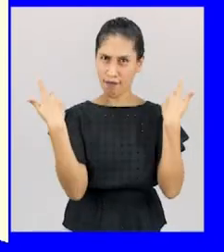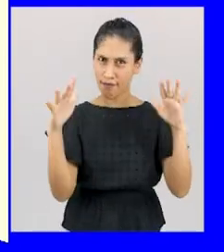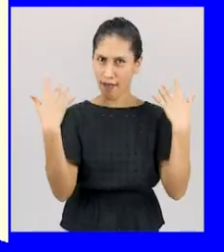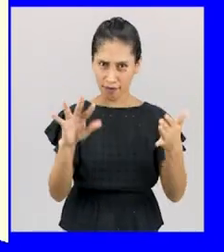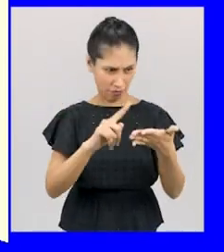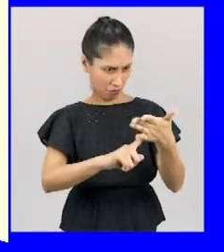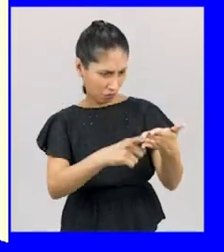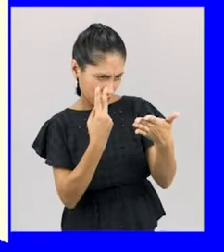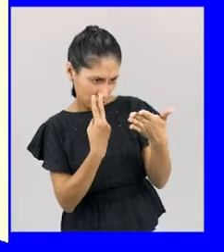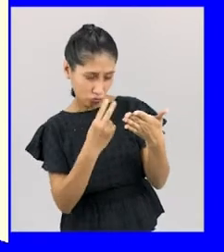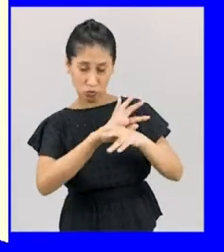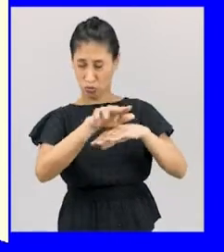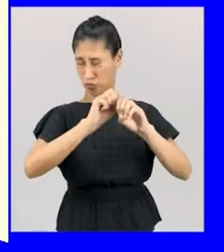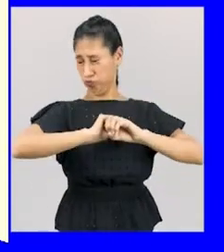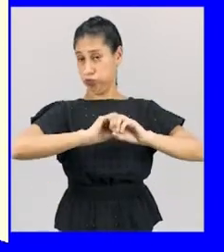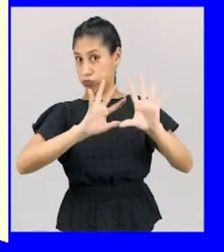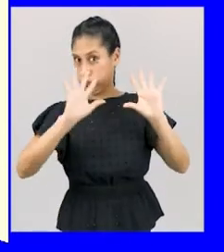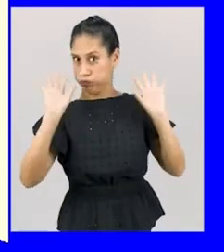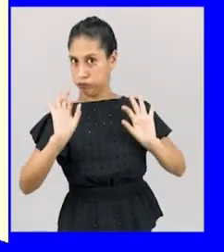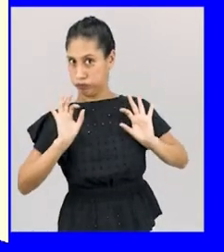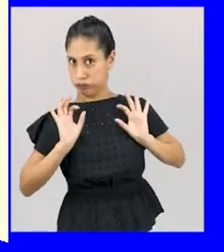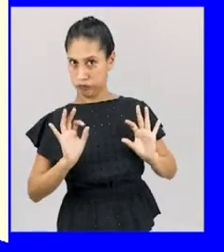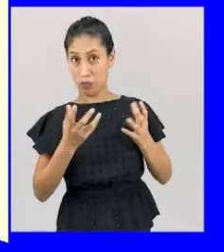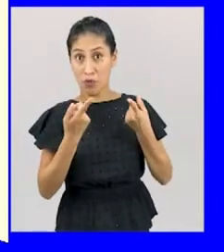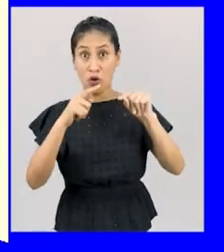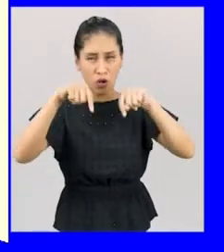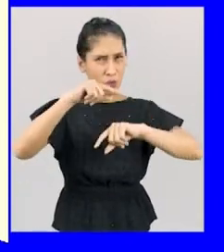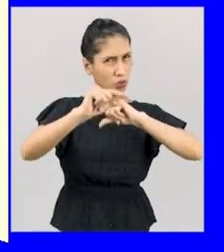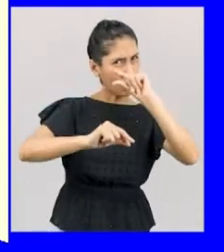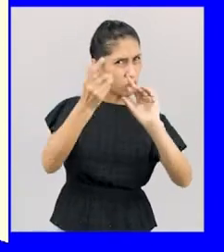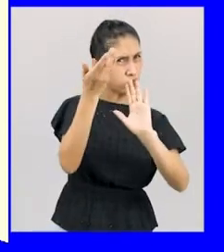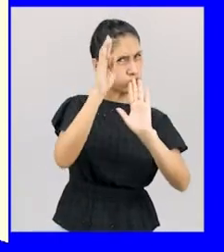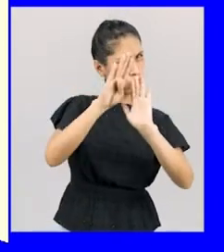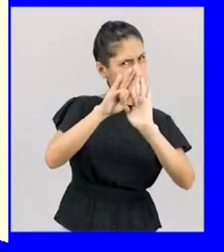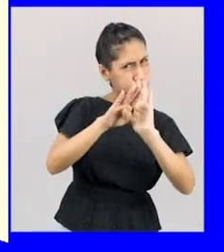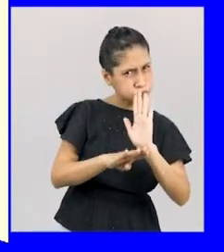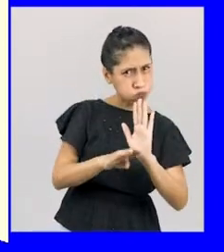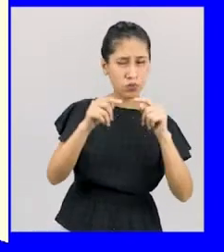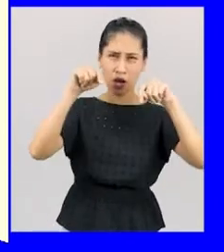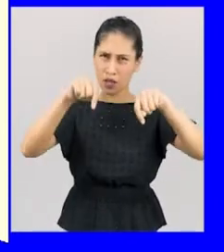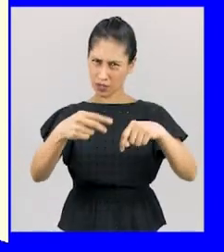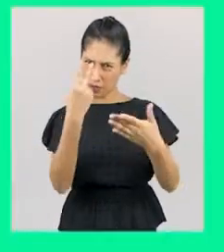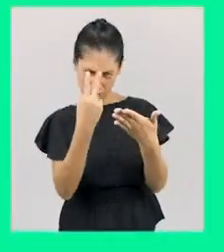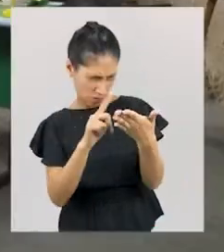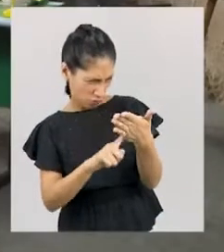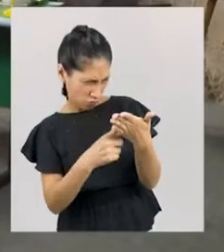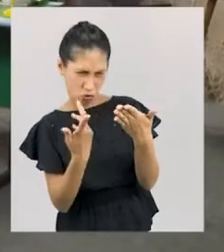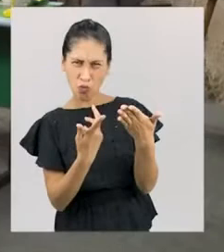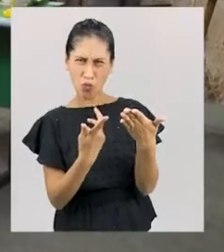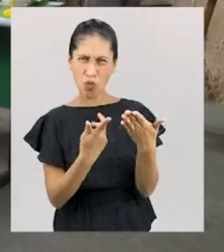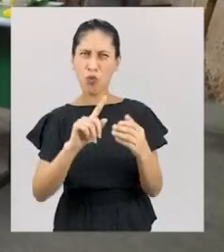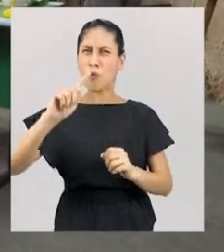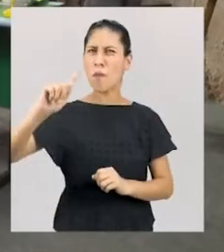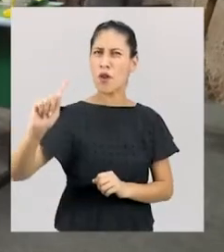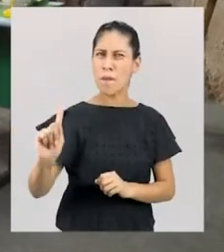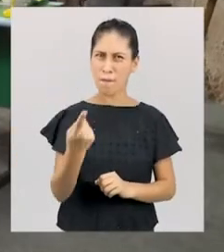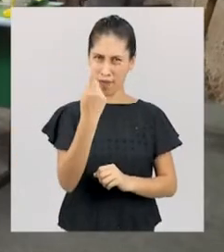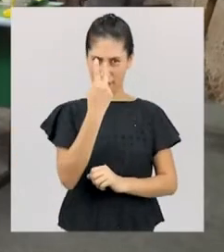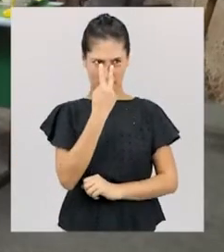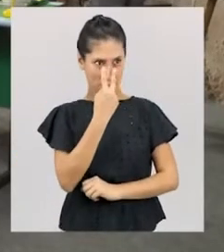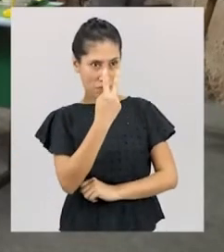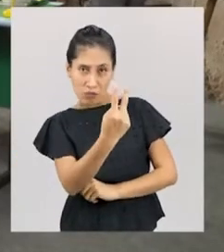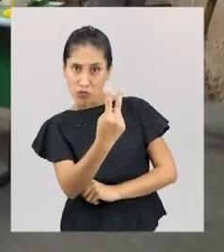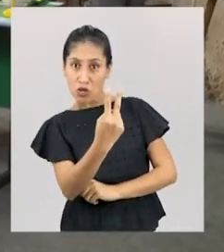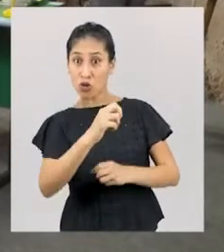su transmisión, gravedad e impacto clínico son muy reducidos. Aquí nos informan dónde apareció esta cepa por primera